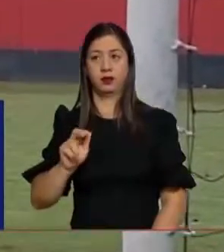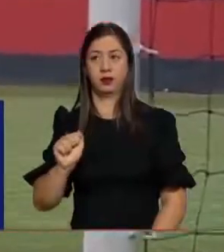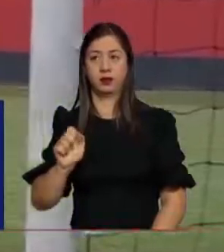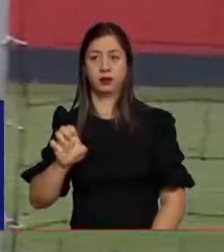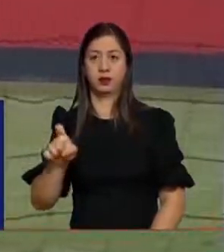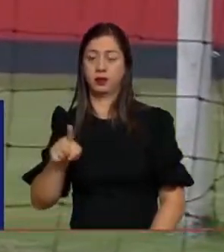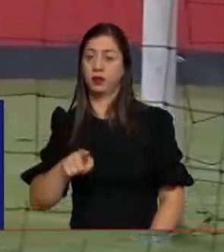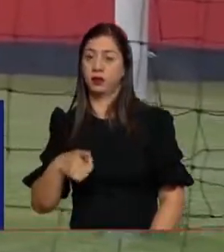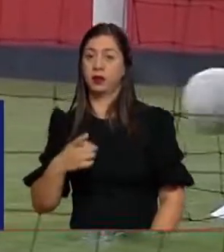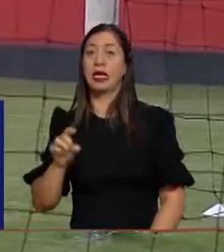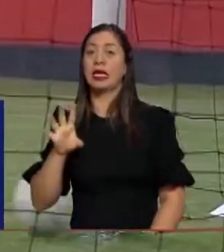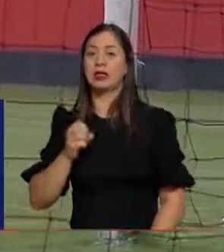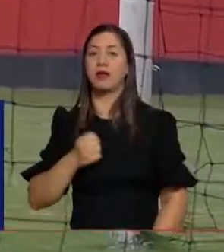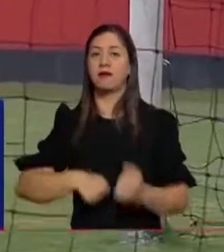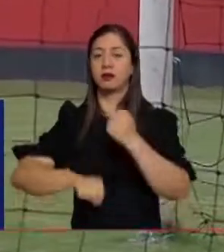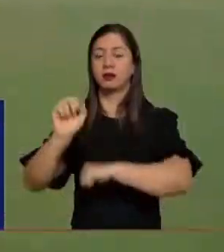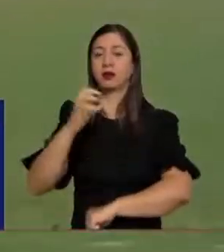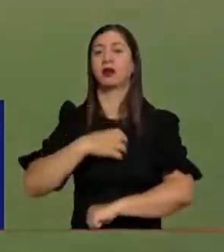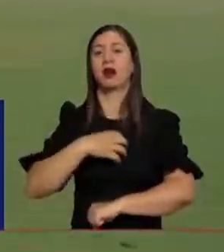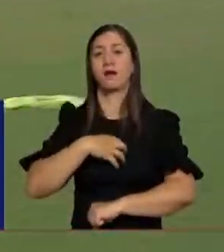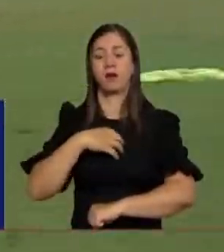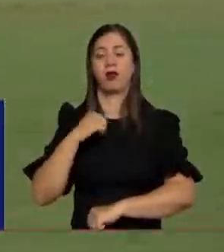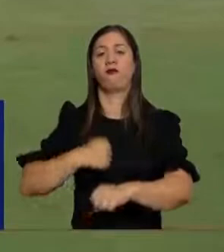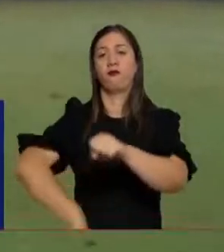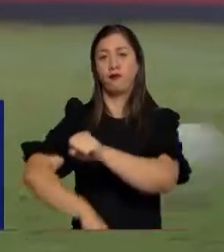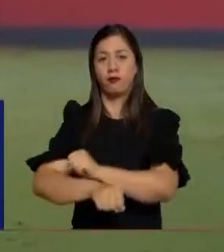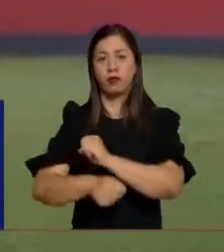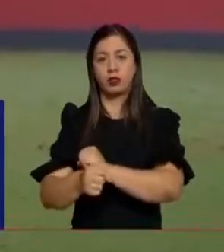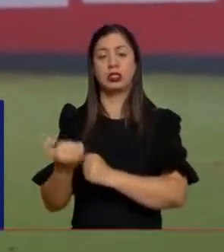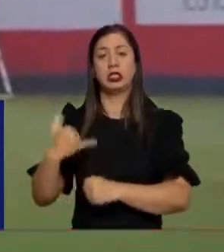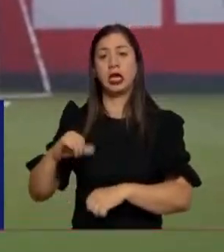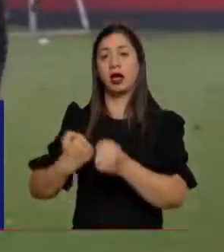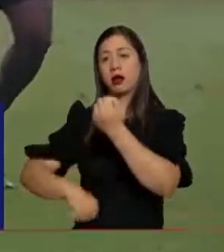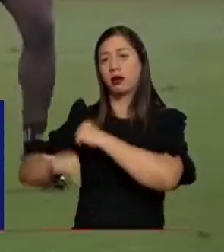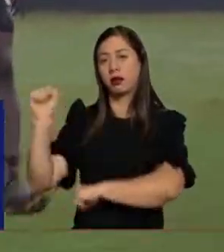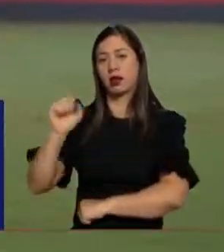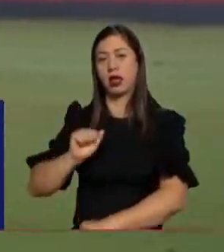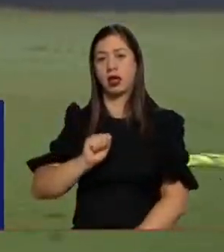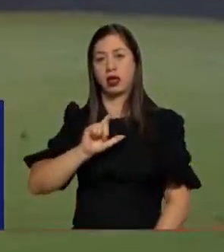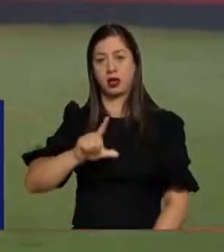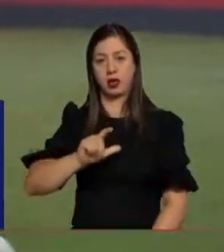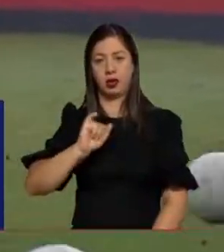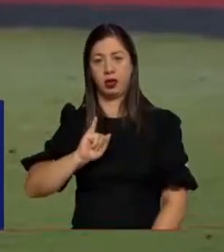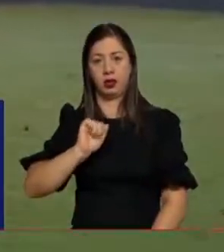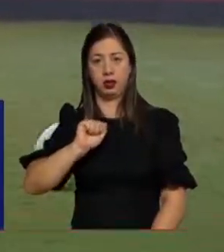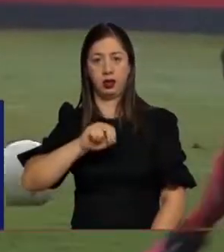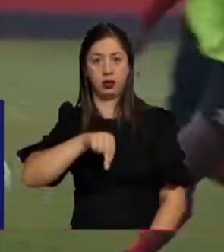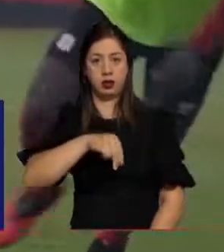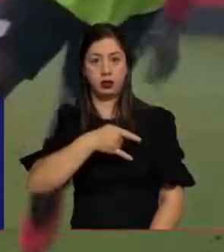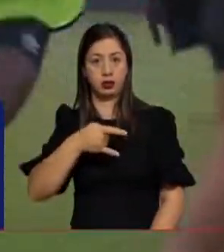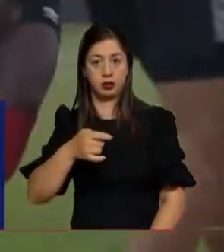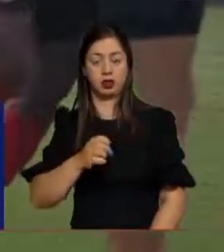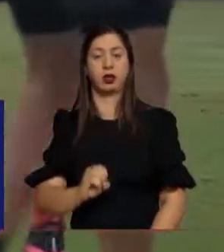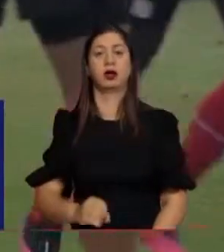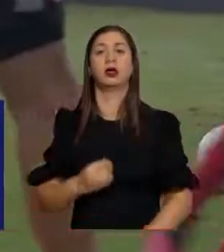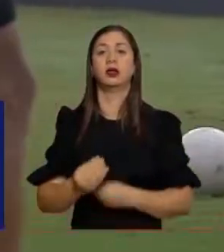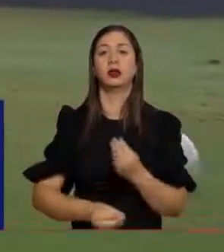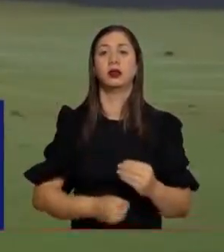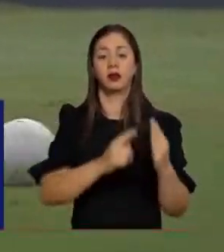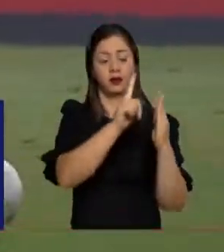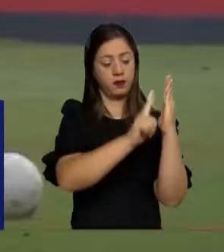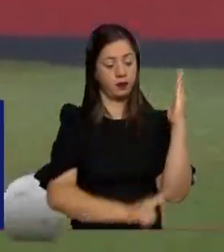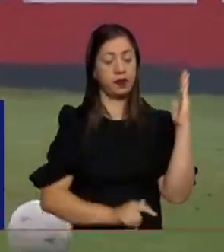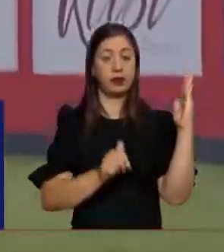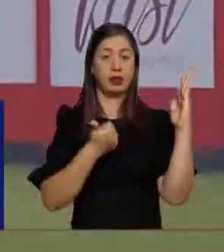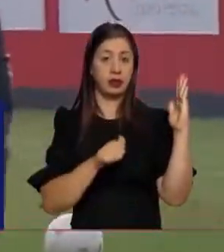Pasto. El 15 veces campeón del fútbol colombiano viene de ganarle a Alianza Petrolera 2-0. Es décimo en la tabla de